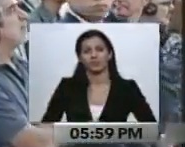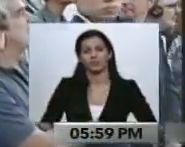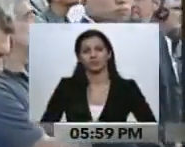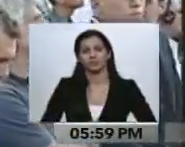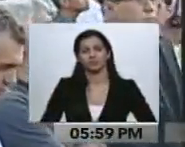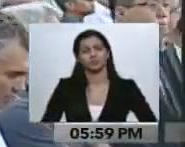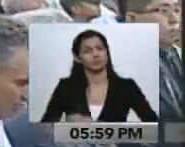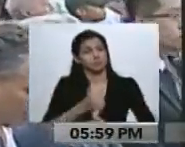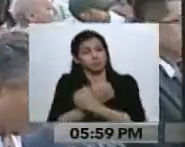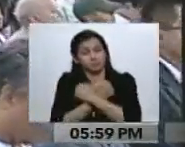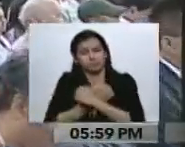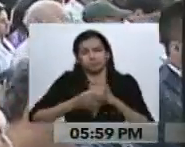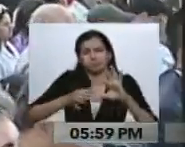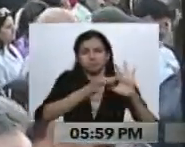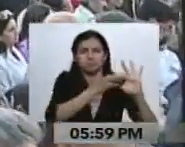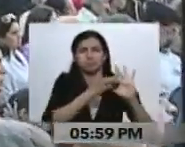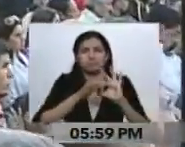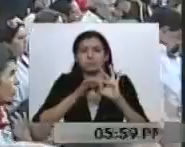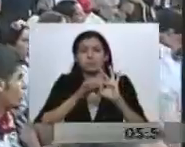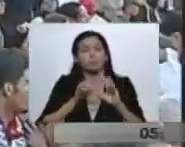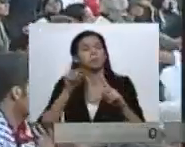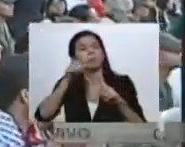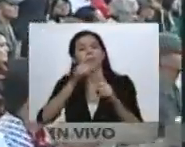en amor por esta patria,